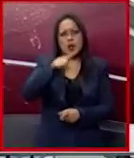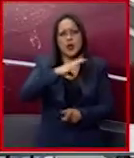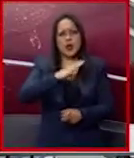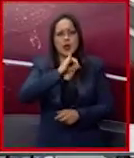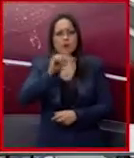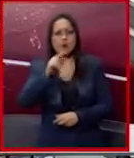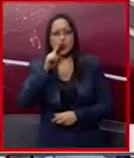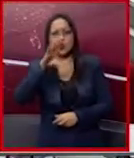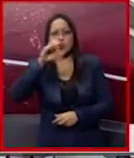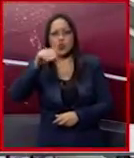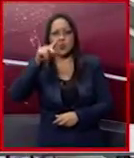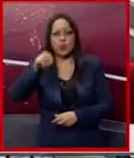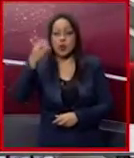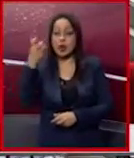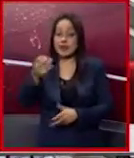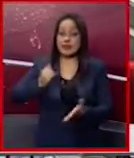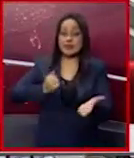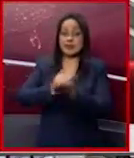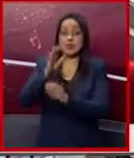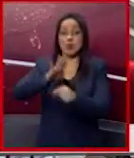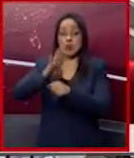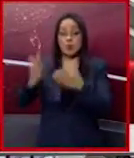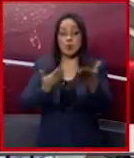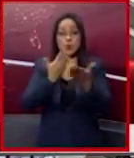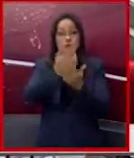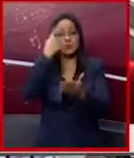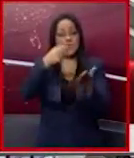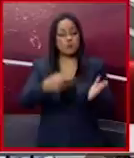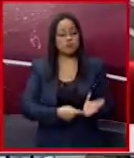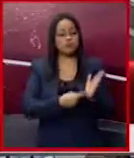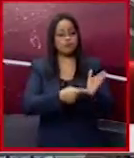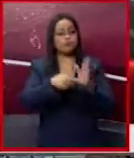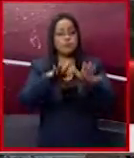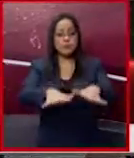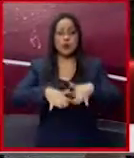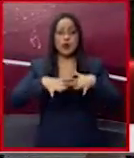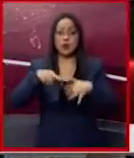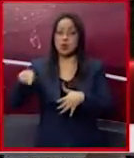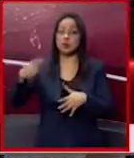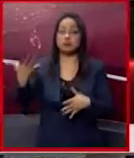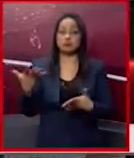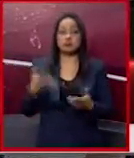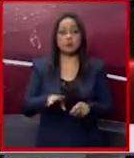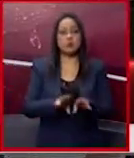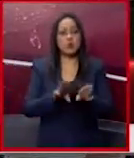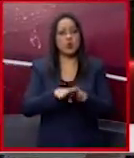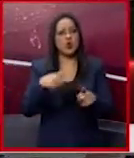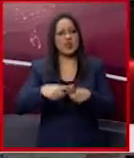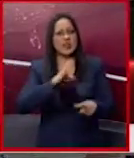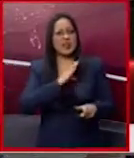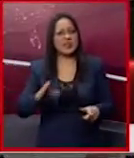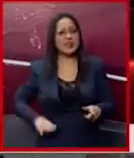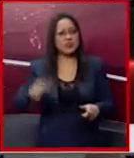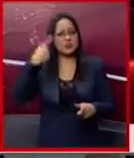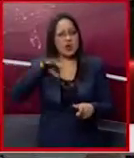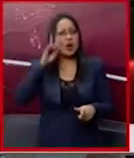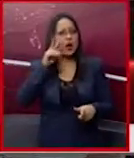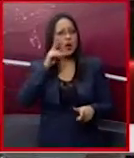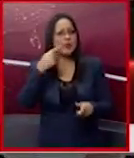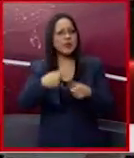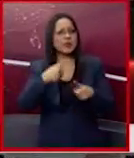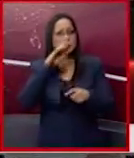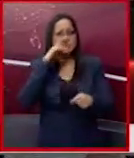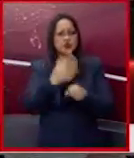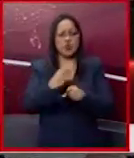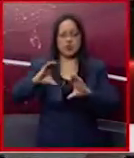de Coordinación Política la que determine cuál será la propuesta que se presenta al Pleno sobre los candidatos que considere idóneos para ocupar la titularidad del